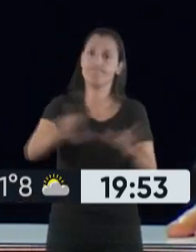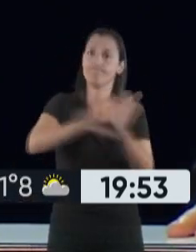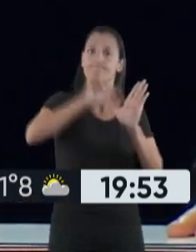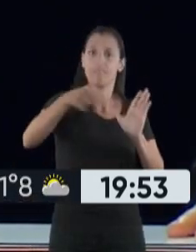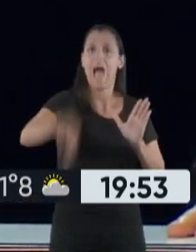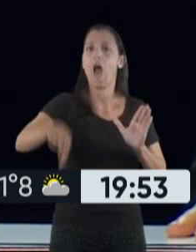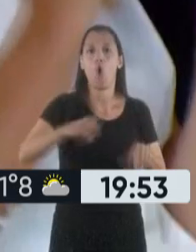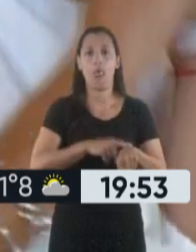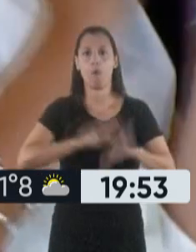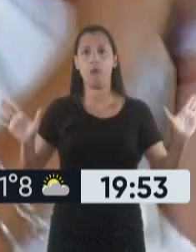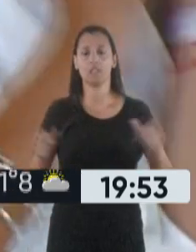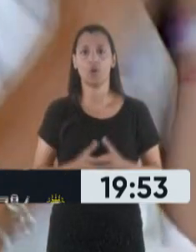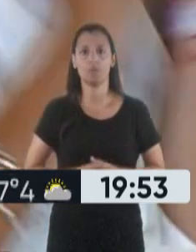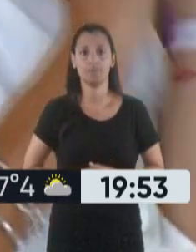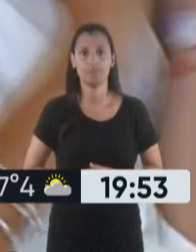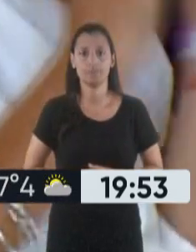Mandémoslo.